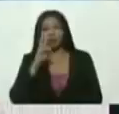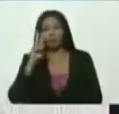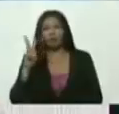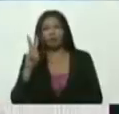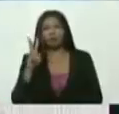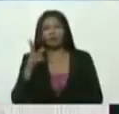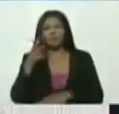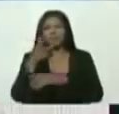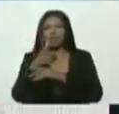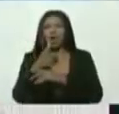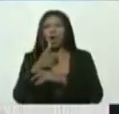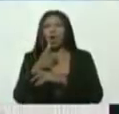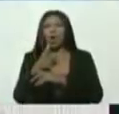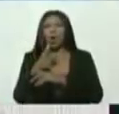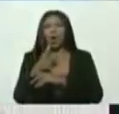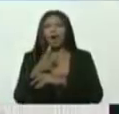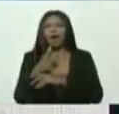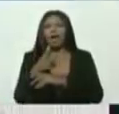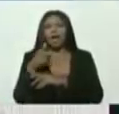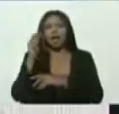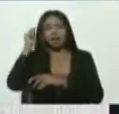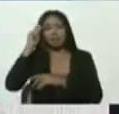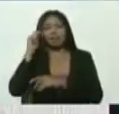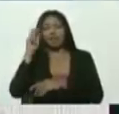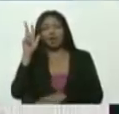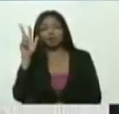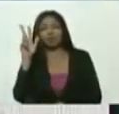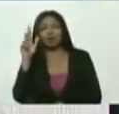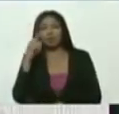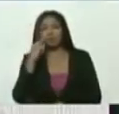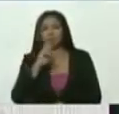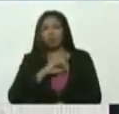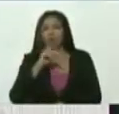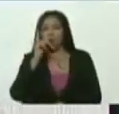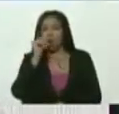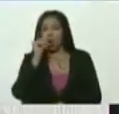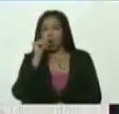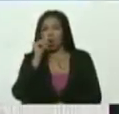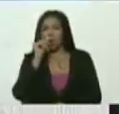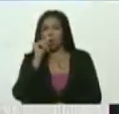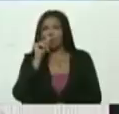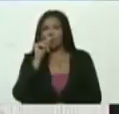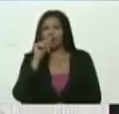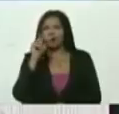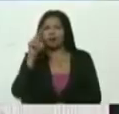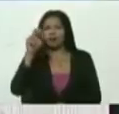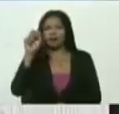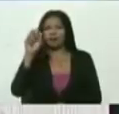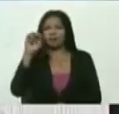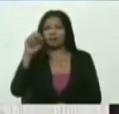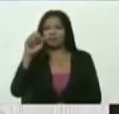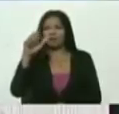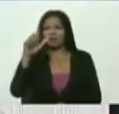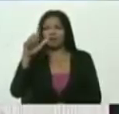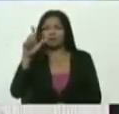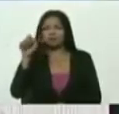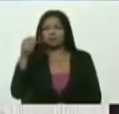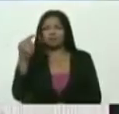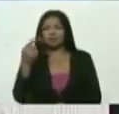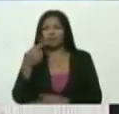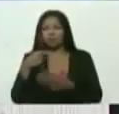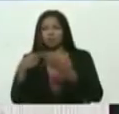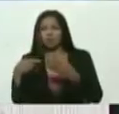3, donde en una videoconferencia alias Gonzalo, es decir, Rafael Acosta Arévalo, confiesa todos